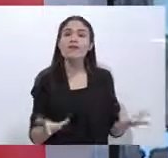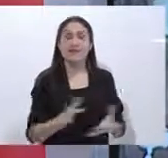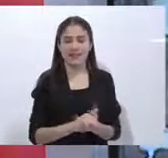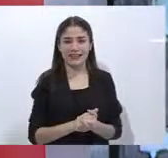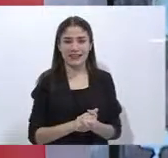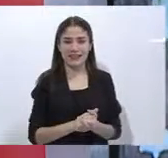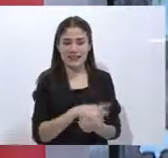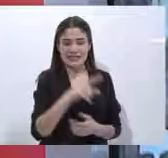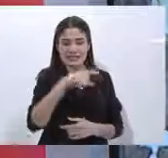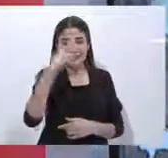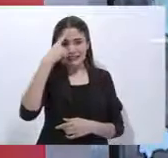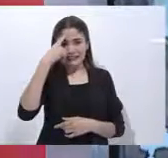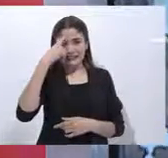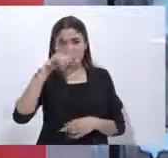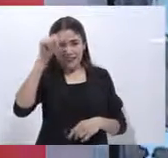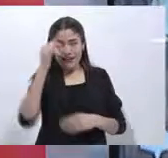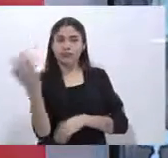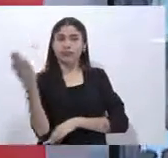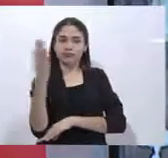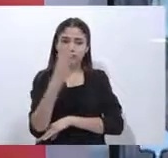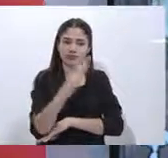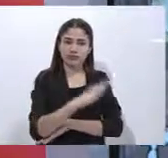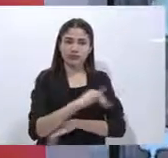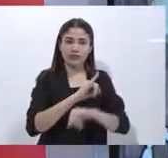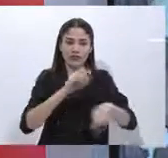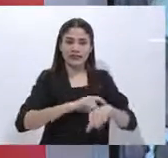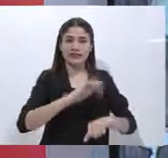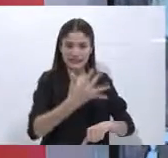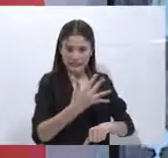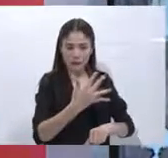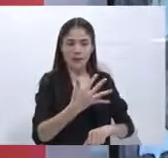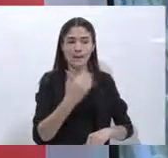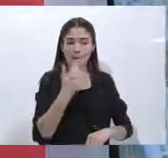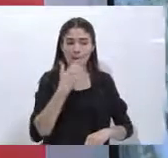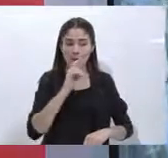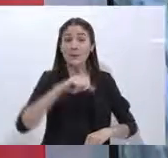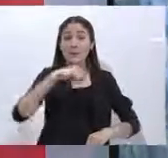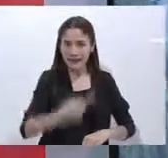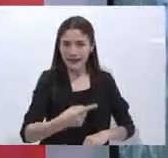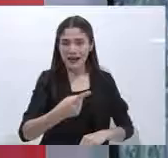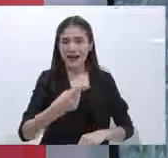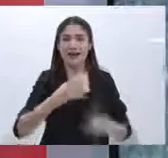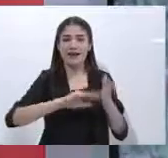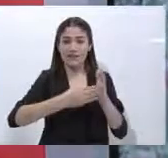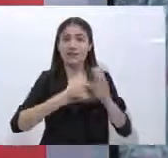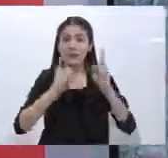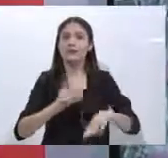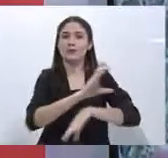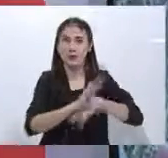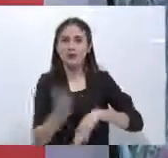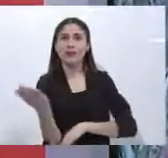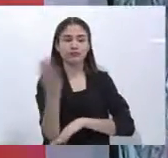tarde y terminar dinero pero continuamos mañana vamos a continuar mañana atendiendo a que tenemos